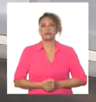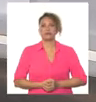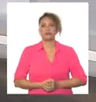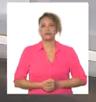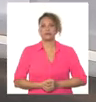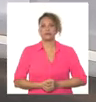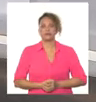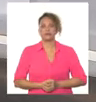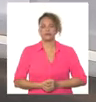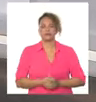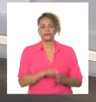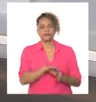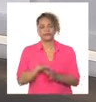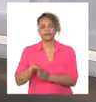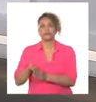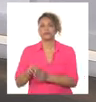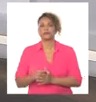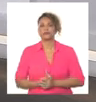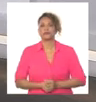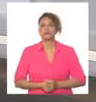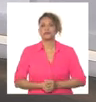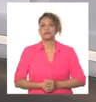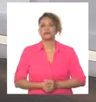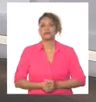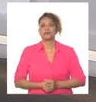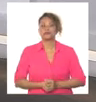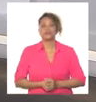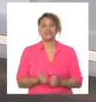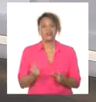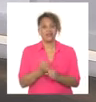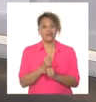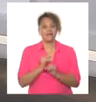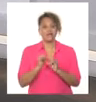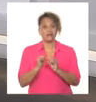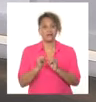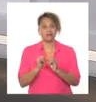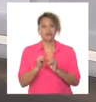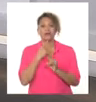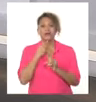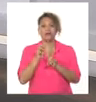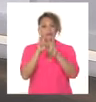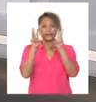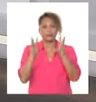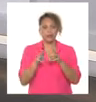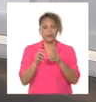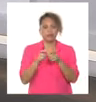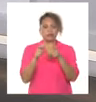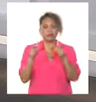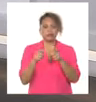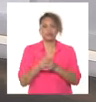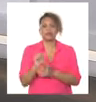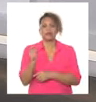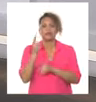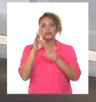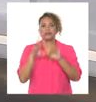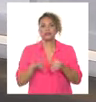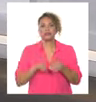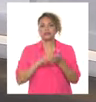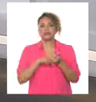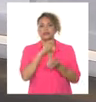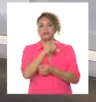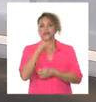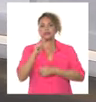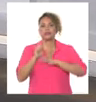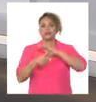Y a propósito, la repercusión de esta lamentable noticia trasciende en redes sociales. El primer secretario del Comité Central del Partido